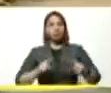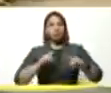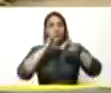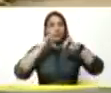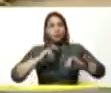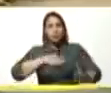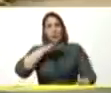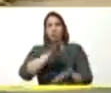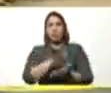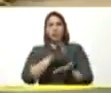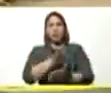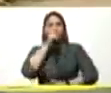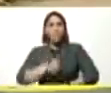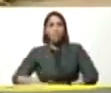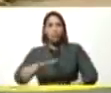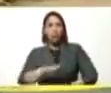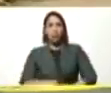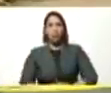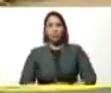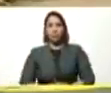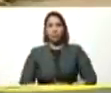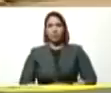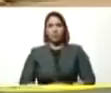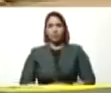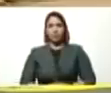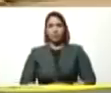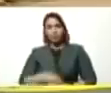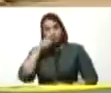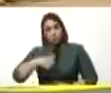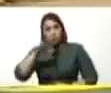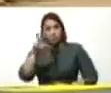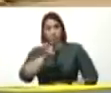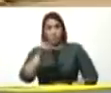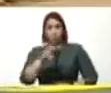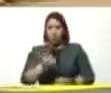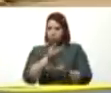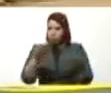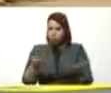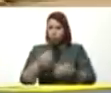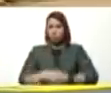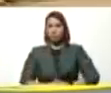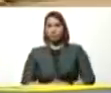y la tranquilidad de la familia de Venezuela, del pueblo de Venezuela. Es para ustedes,